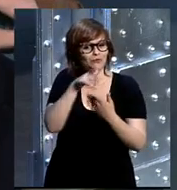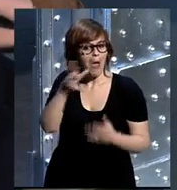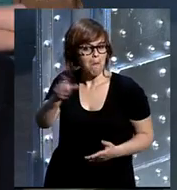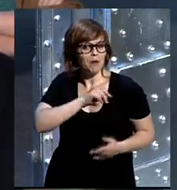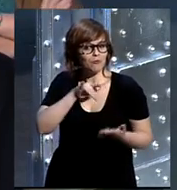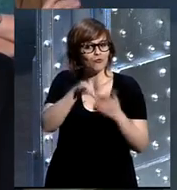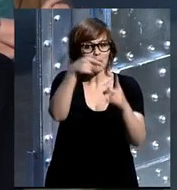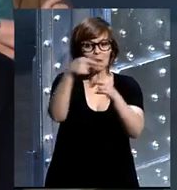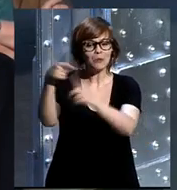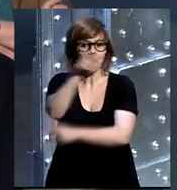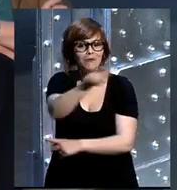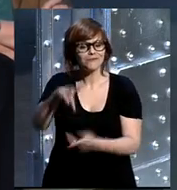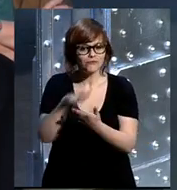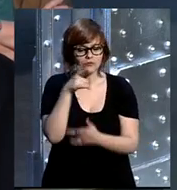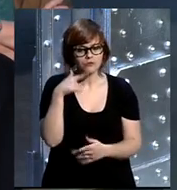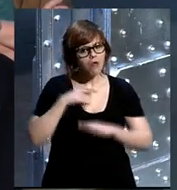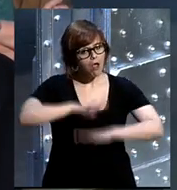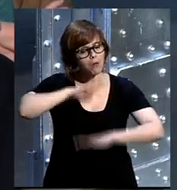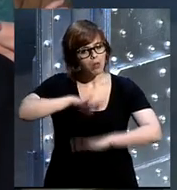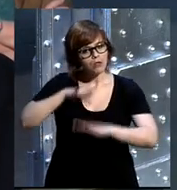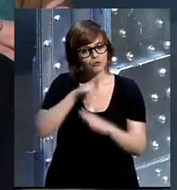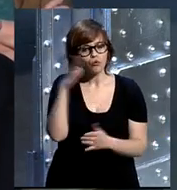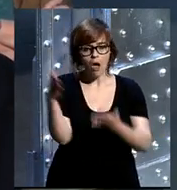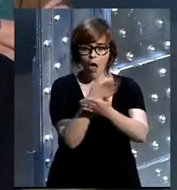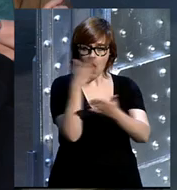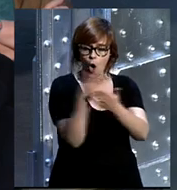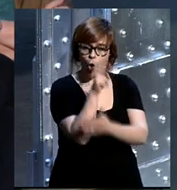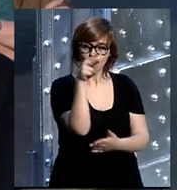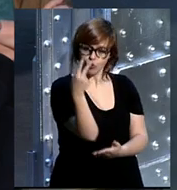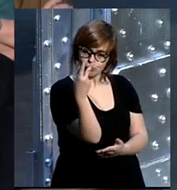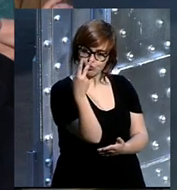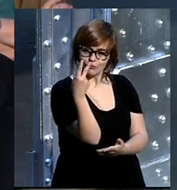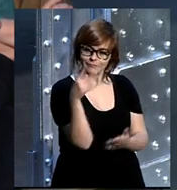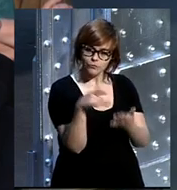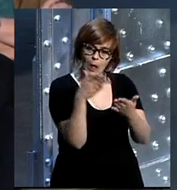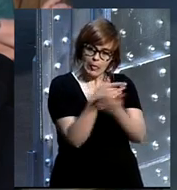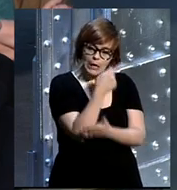prácticas, para todos aquellos que no tuvieran más de 2 folios con letra de salida